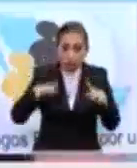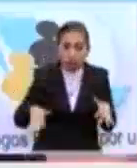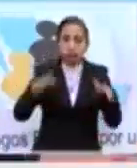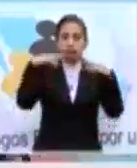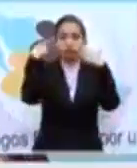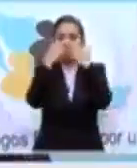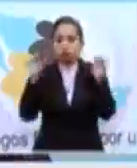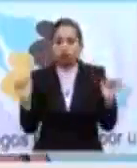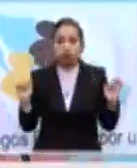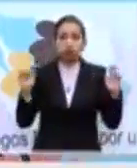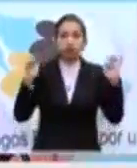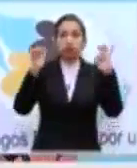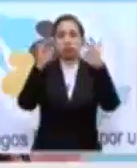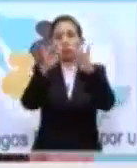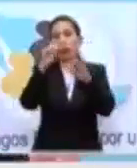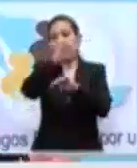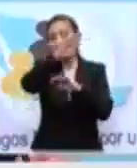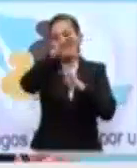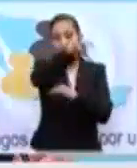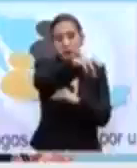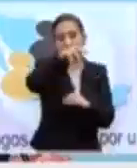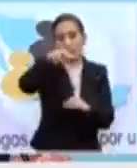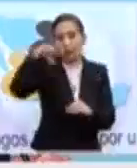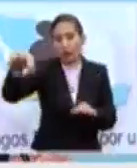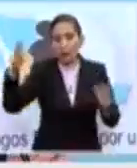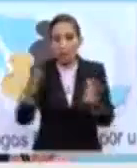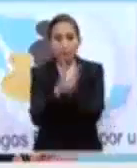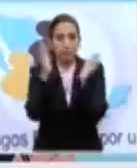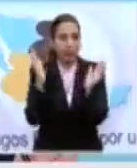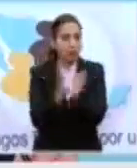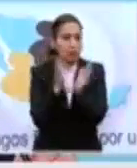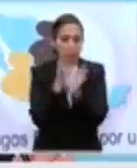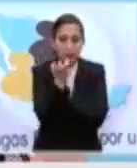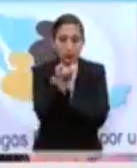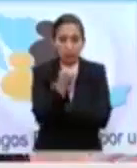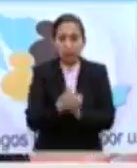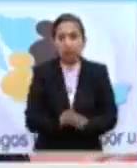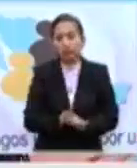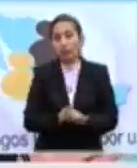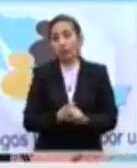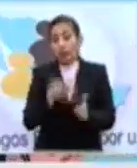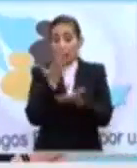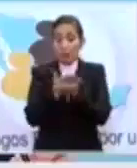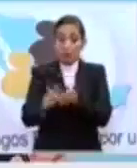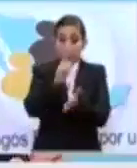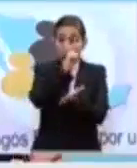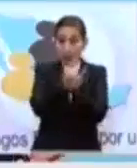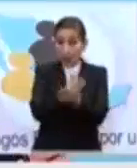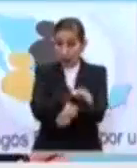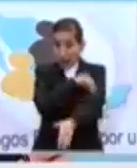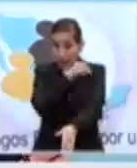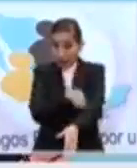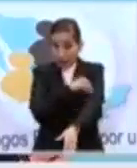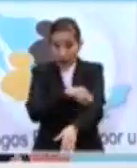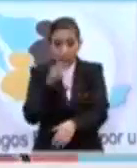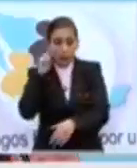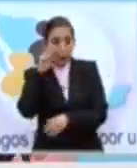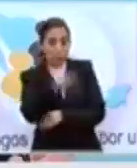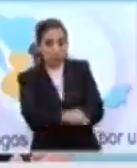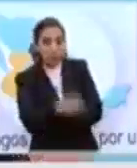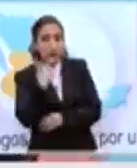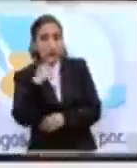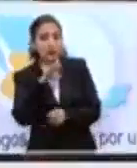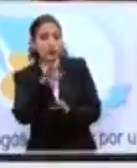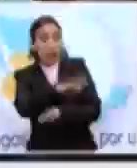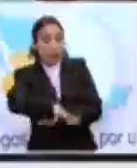con todos los sectores participando en esto. Por su parte, la reforma energética contempla que del